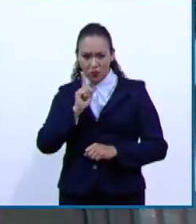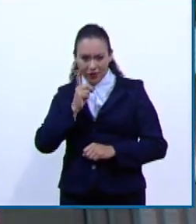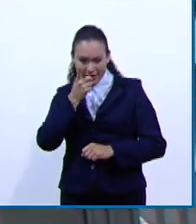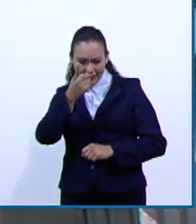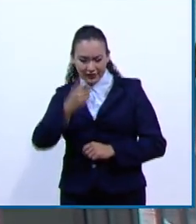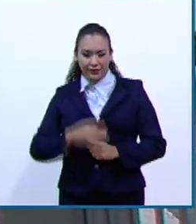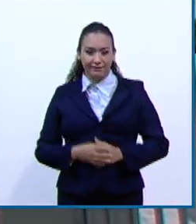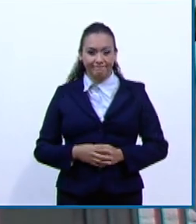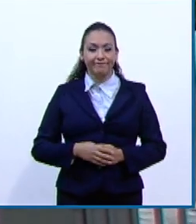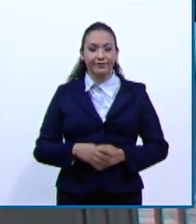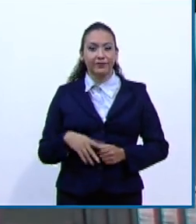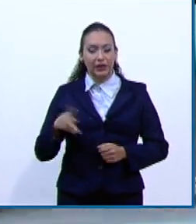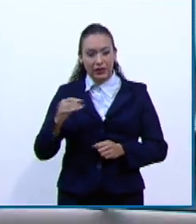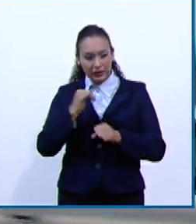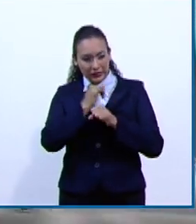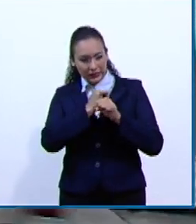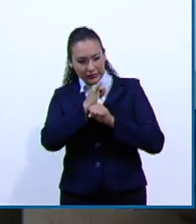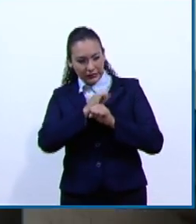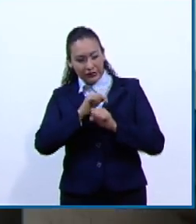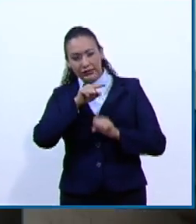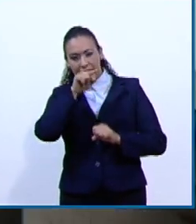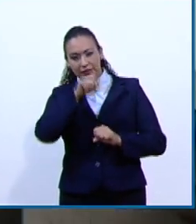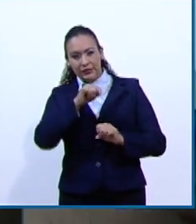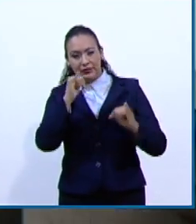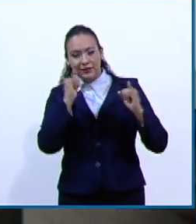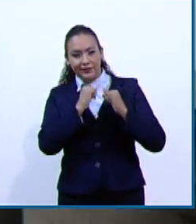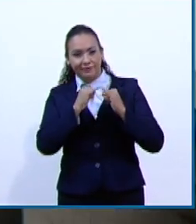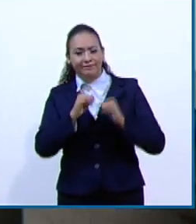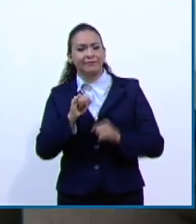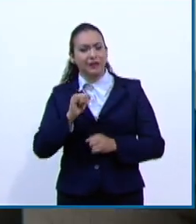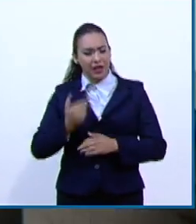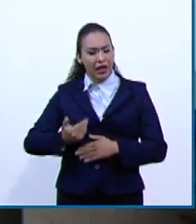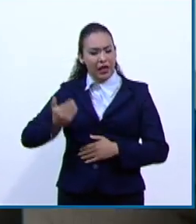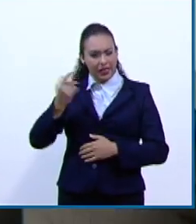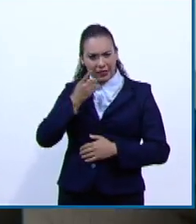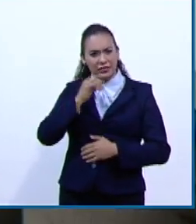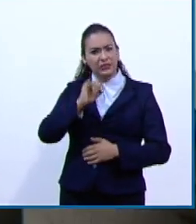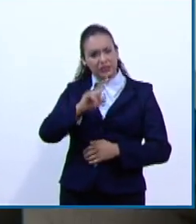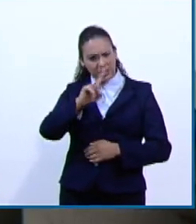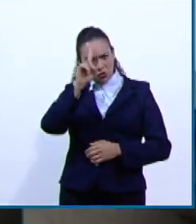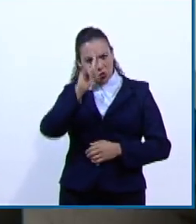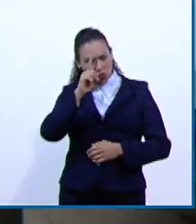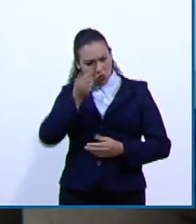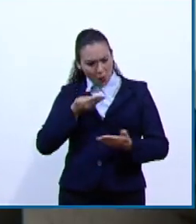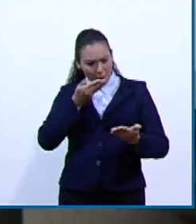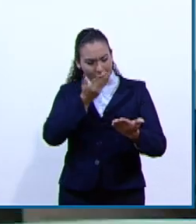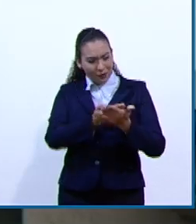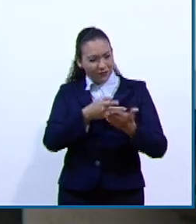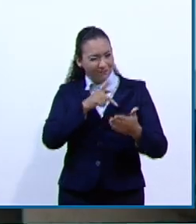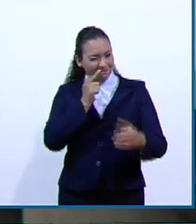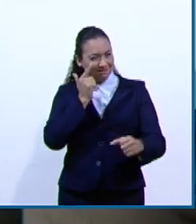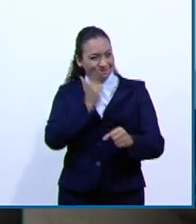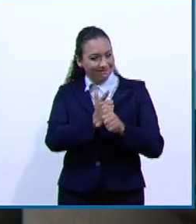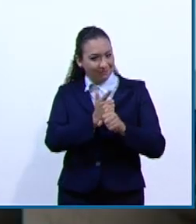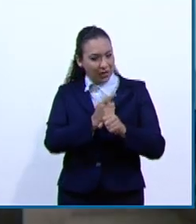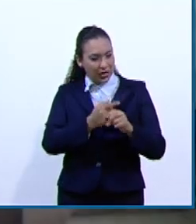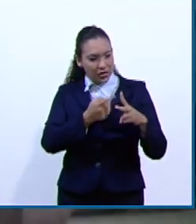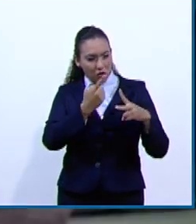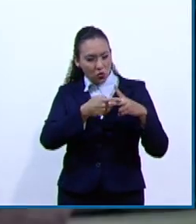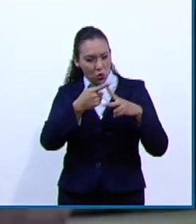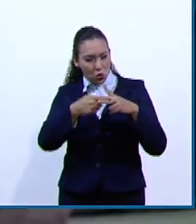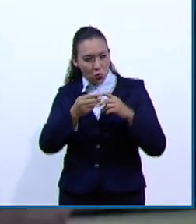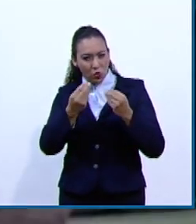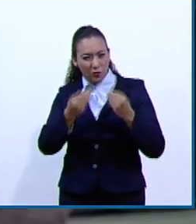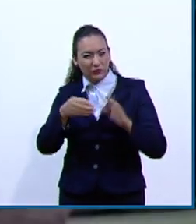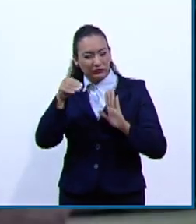indicó que durante su gestión, si bien se emitieron más recomendaciones que en las anteriores, se observaron deficiencias cualitativas, además de que